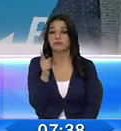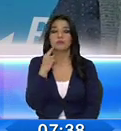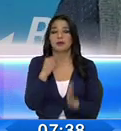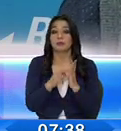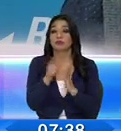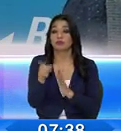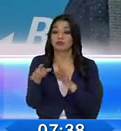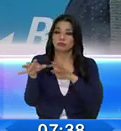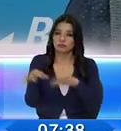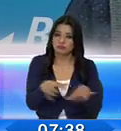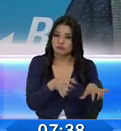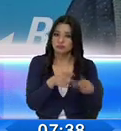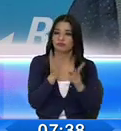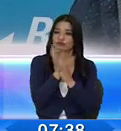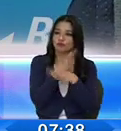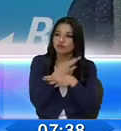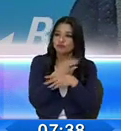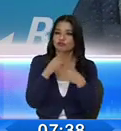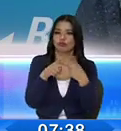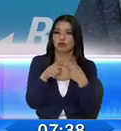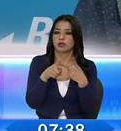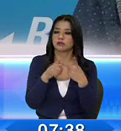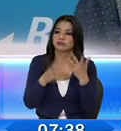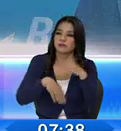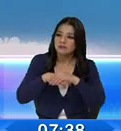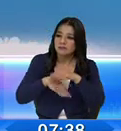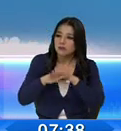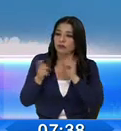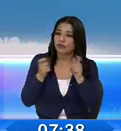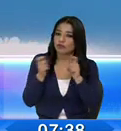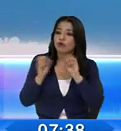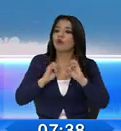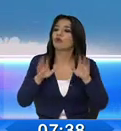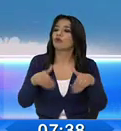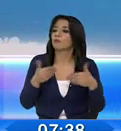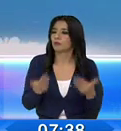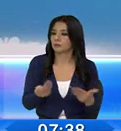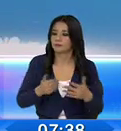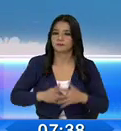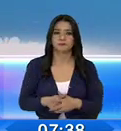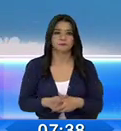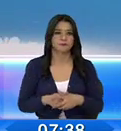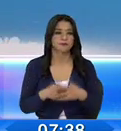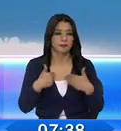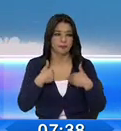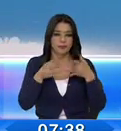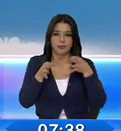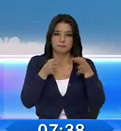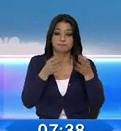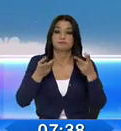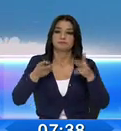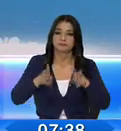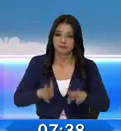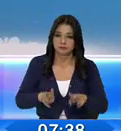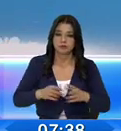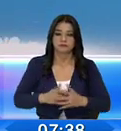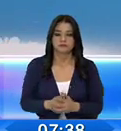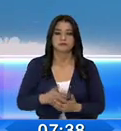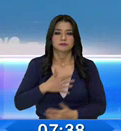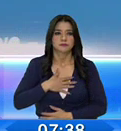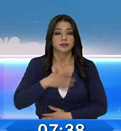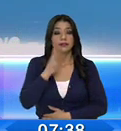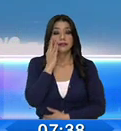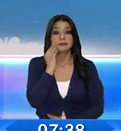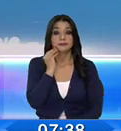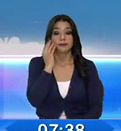define autoridades de control o en qué condiciones queda bueno yo he señalado estimado migueli incluso por la experiencia